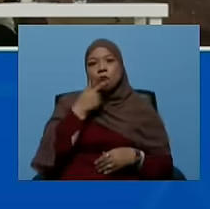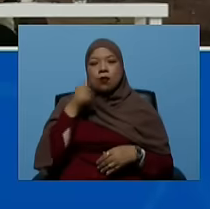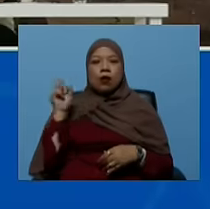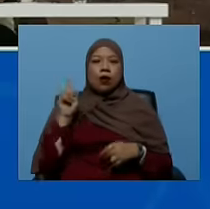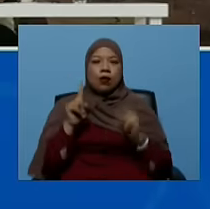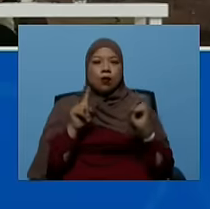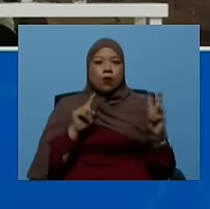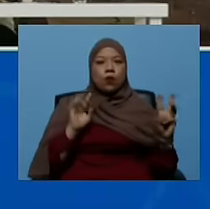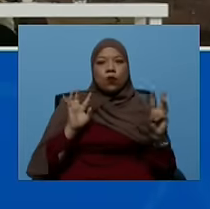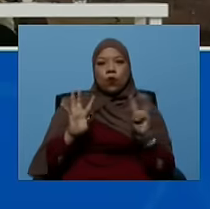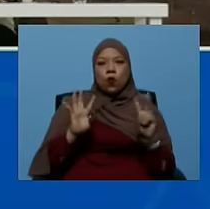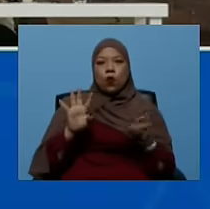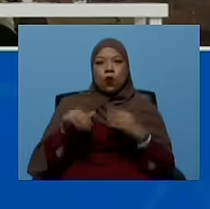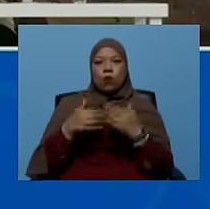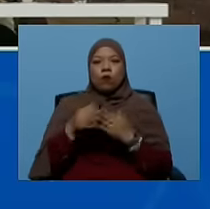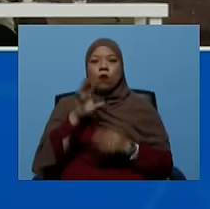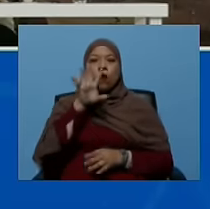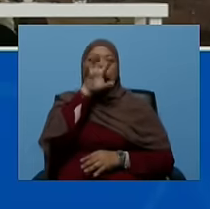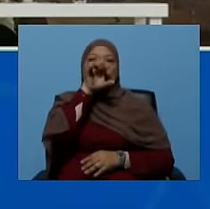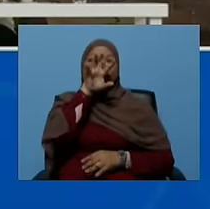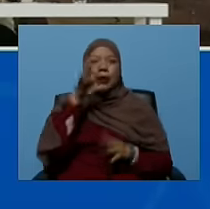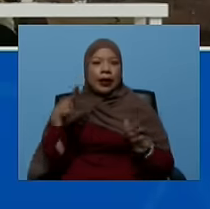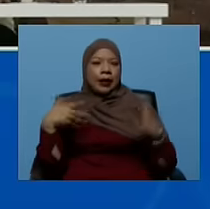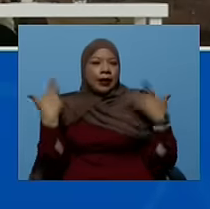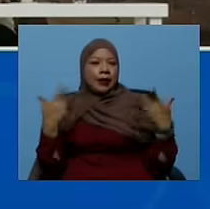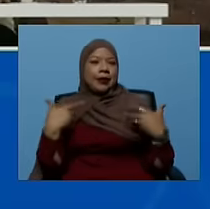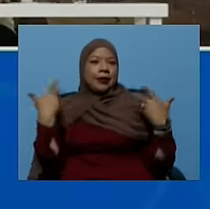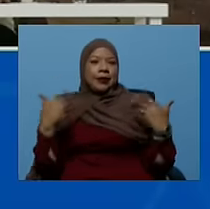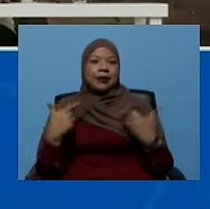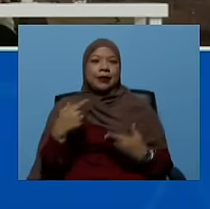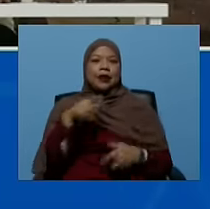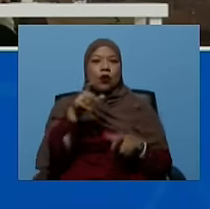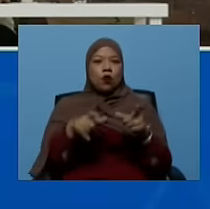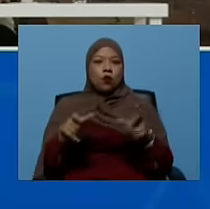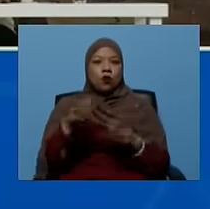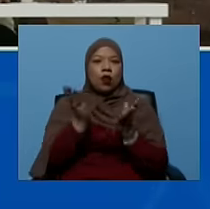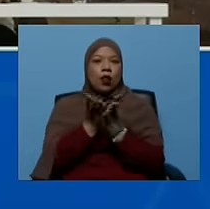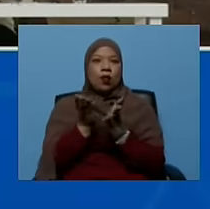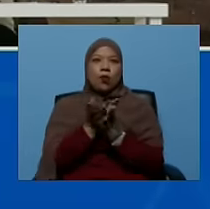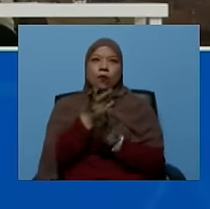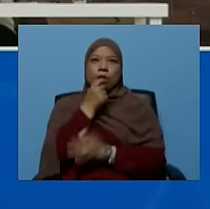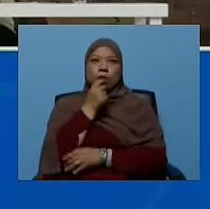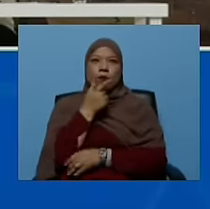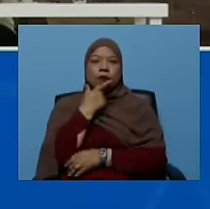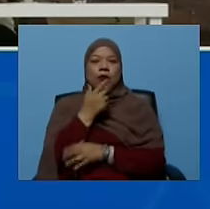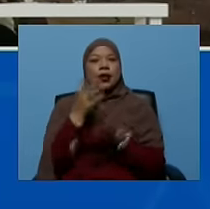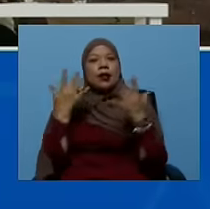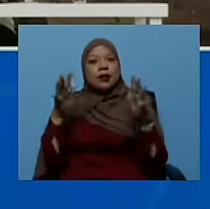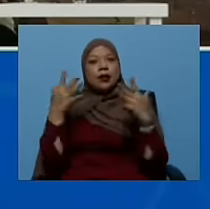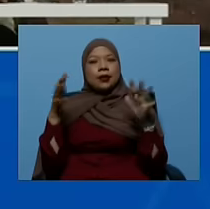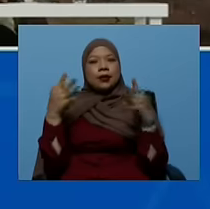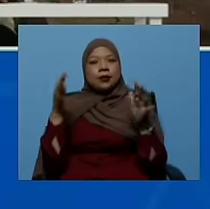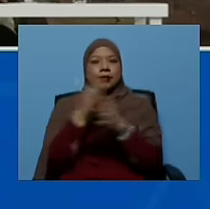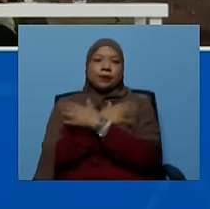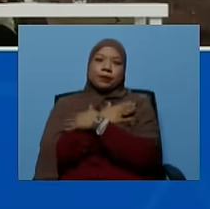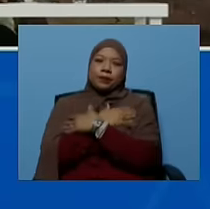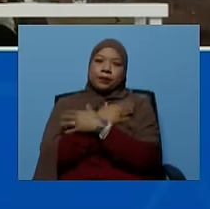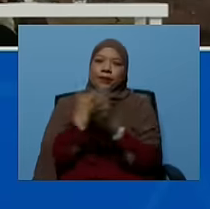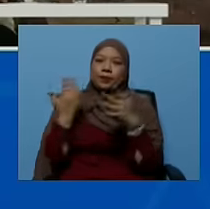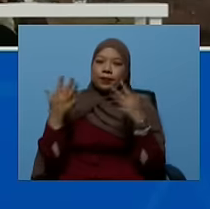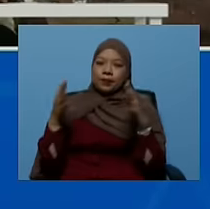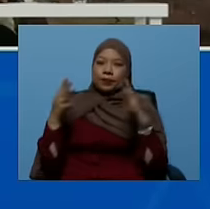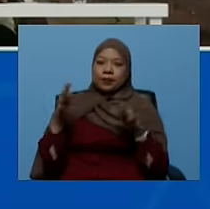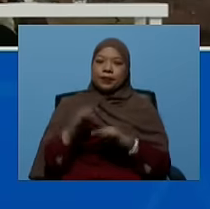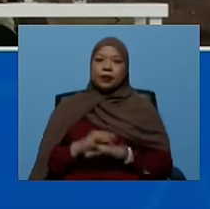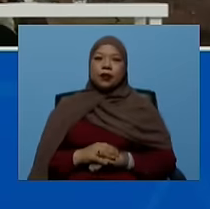gente hasta el perro está alegre por las bricom miles chicos porque estamos recuperando las escuelas d un aplauso a ese perro desde aquí